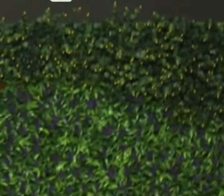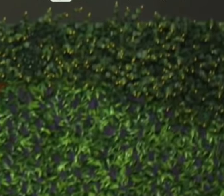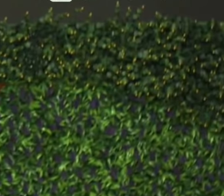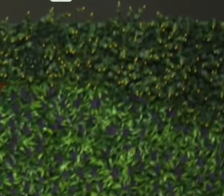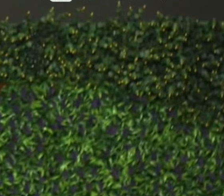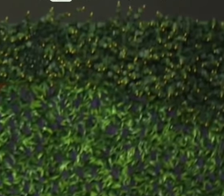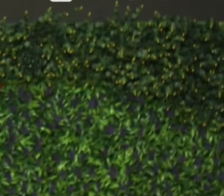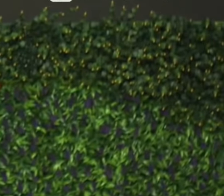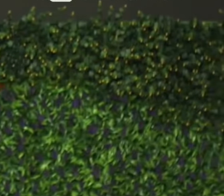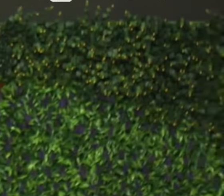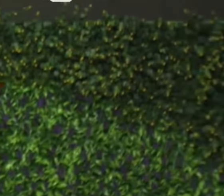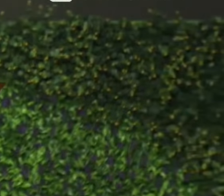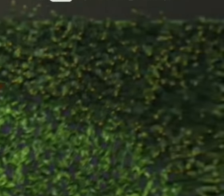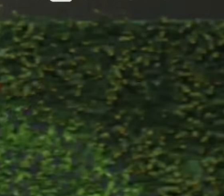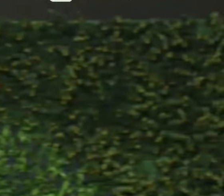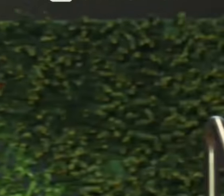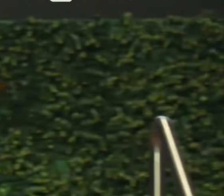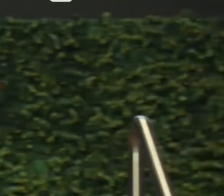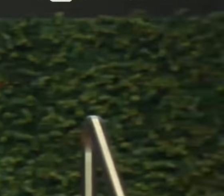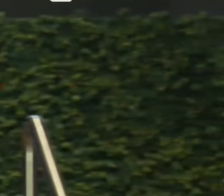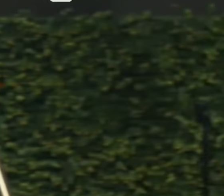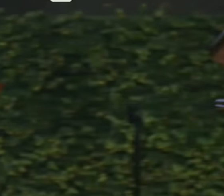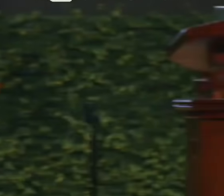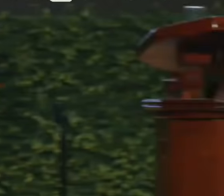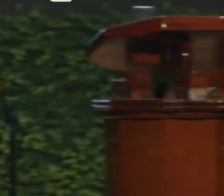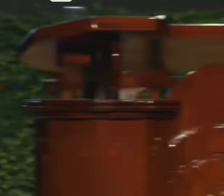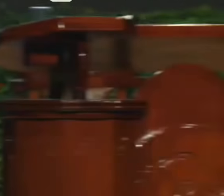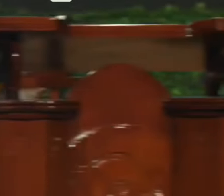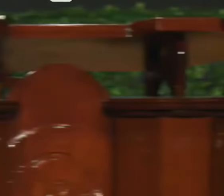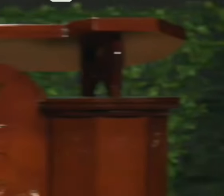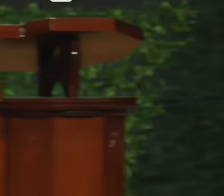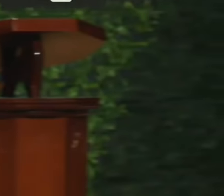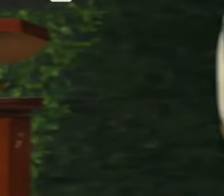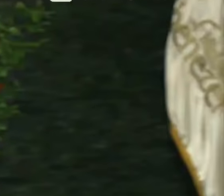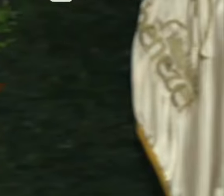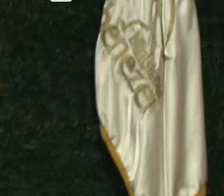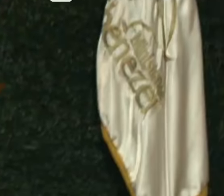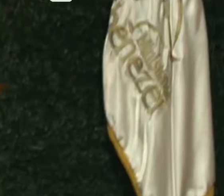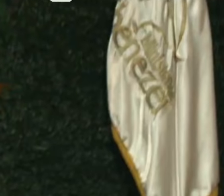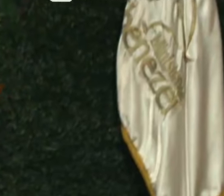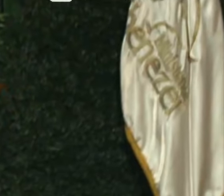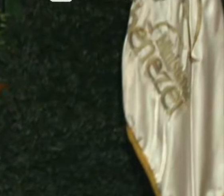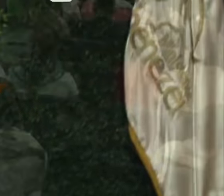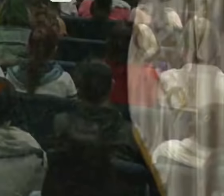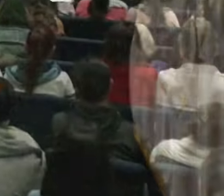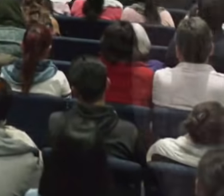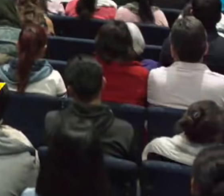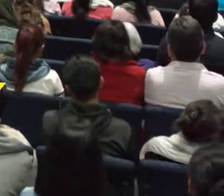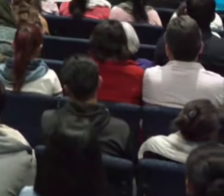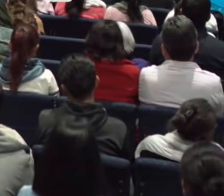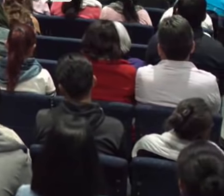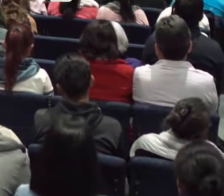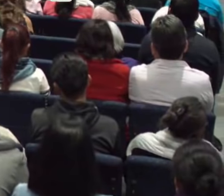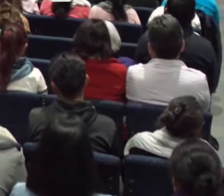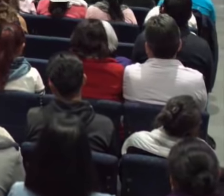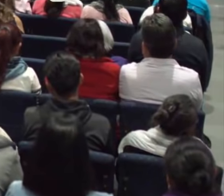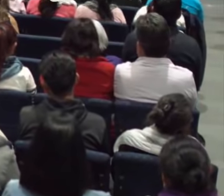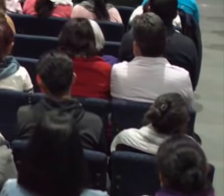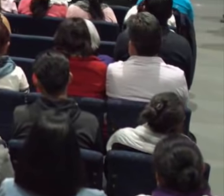Parecería que sí, va por el tiempo, pero espéreme un ratito, quiero ver cómo voy de tiempo, porque No he entrado a lo que le quiero decir. Me quedan 10